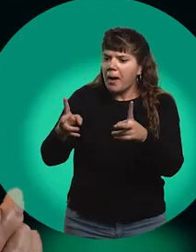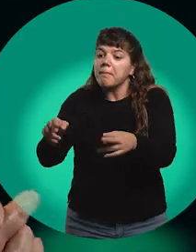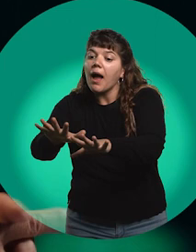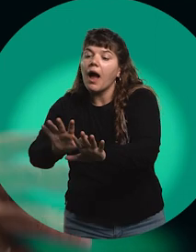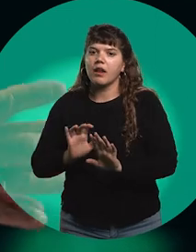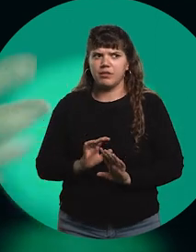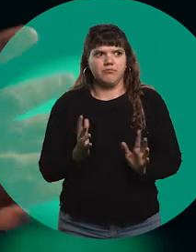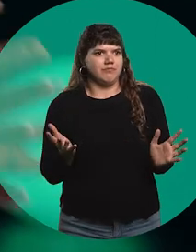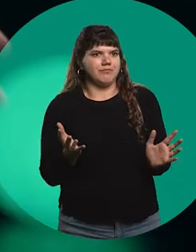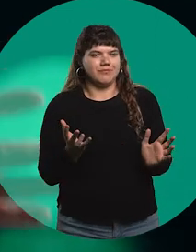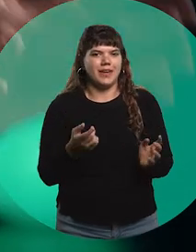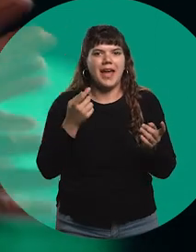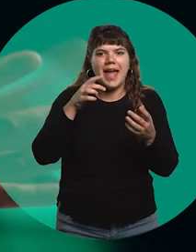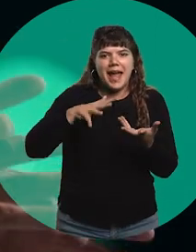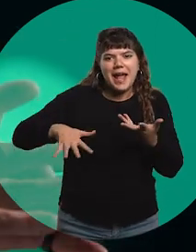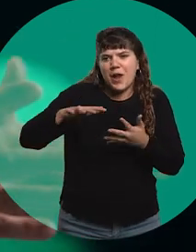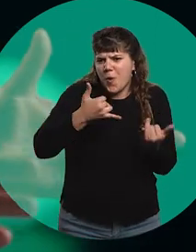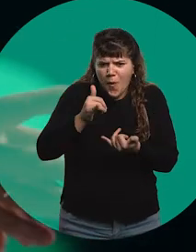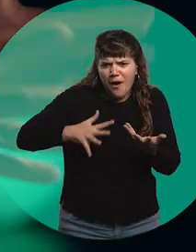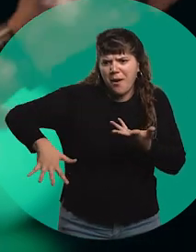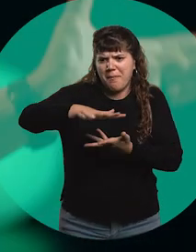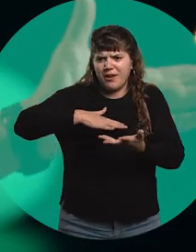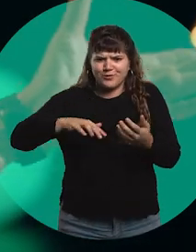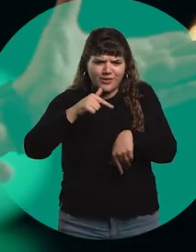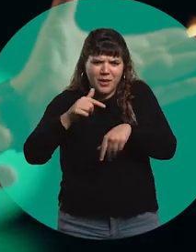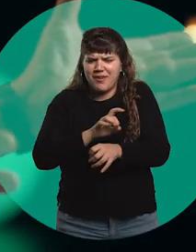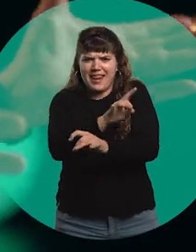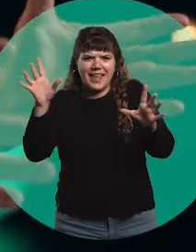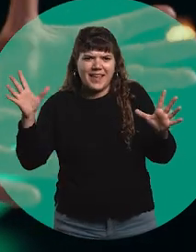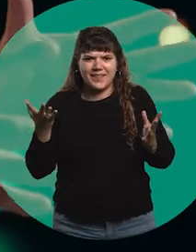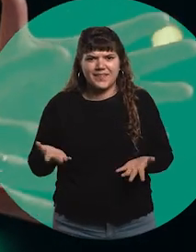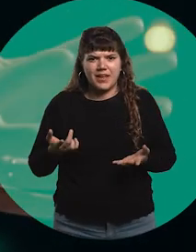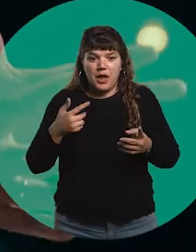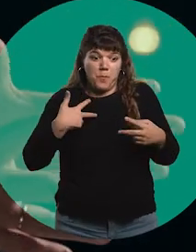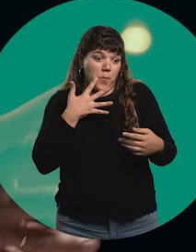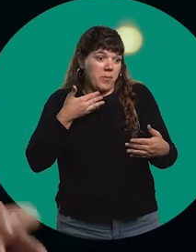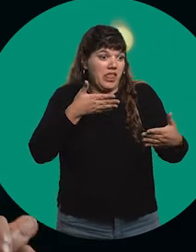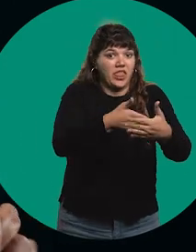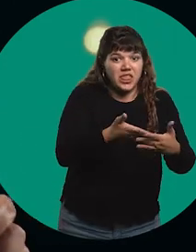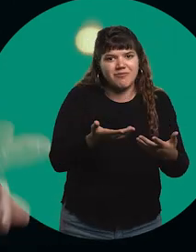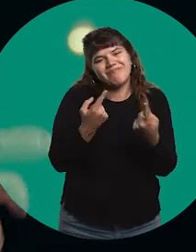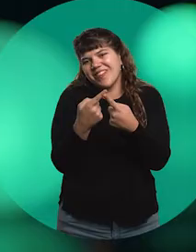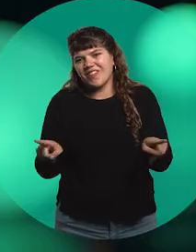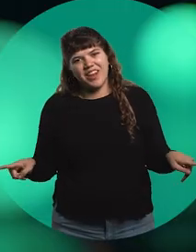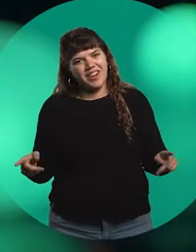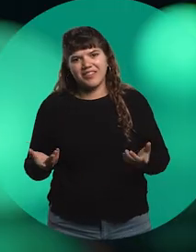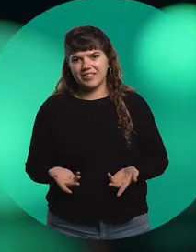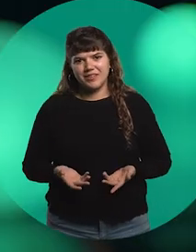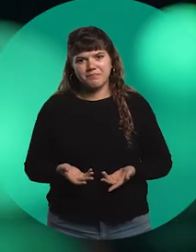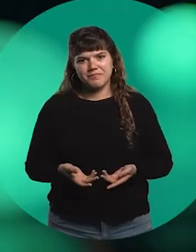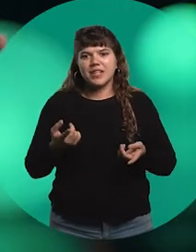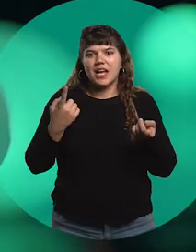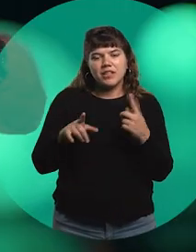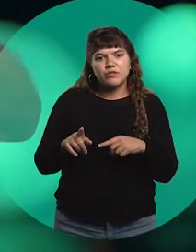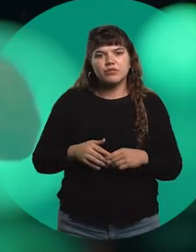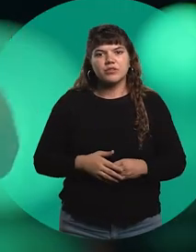límites de espacio y tiempo, pero si me lo restringís, es otra cosa. Y a veces, bueno, disfrazamos una